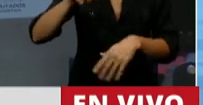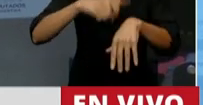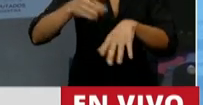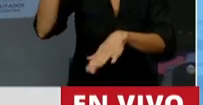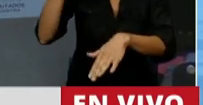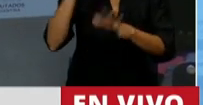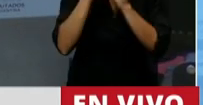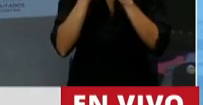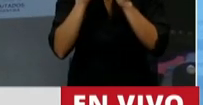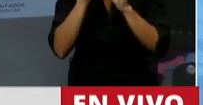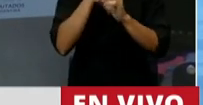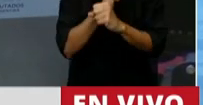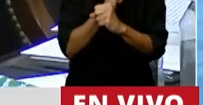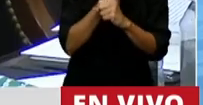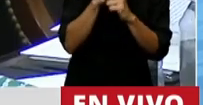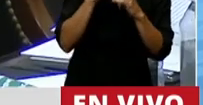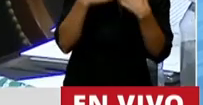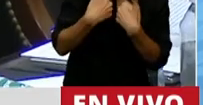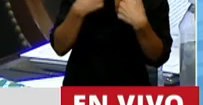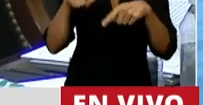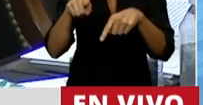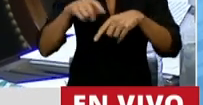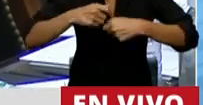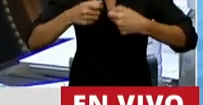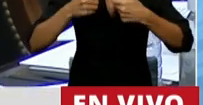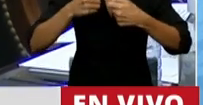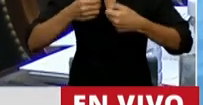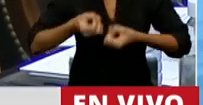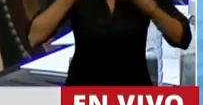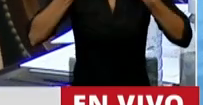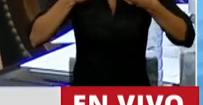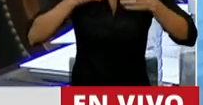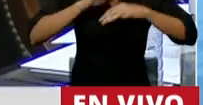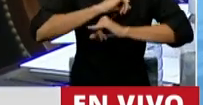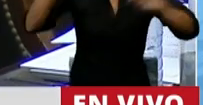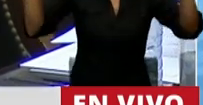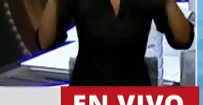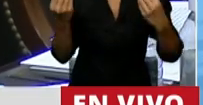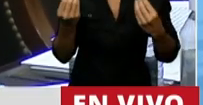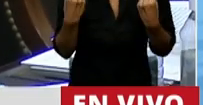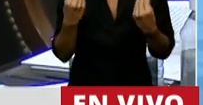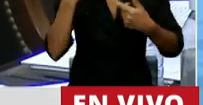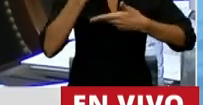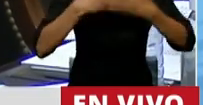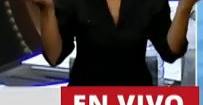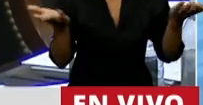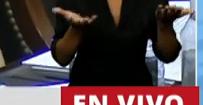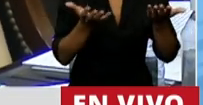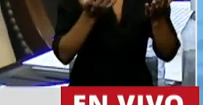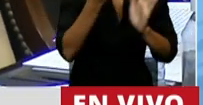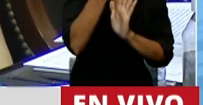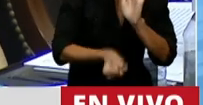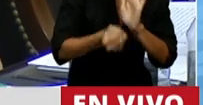alfombra, visibilizando los abortos clandestinos, sacándolo al tema de la